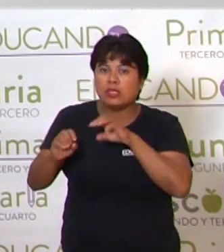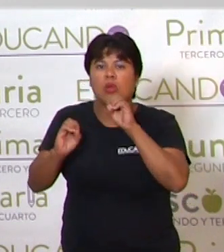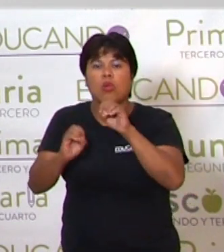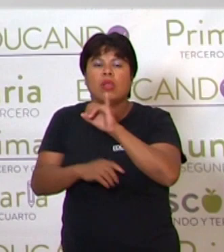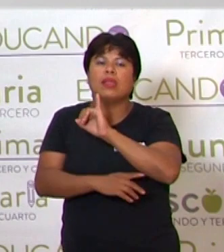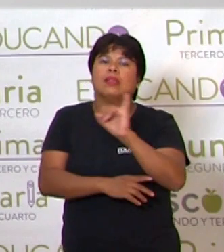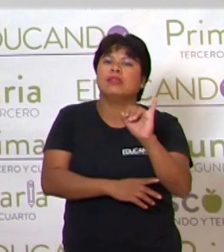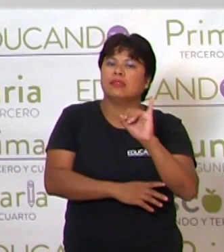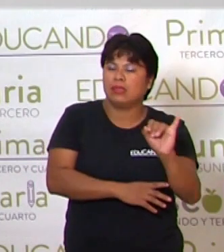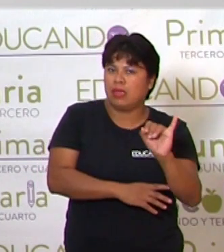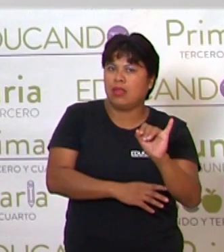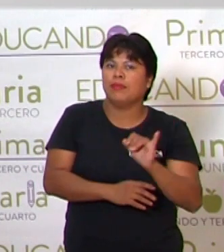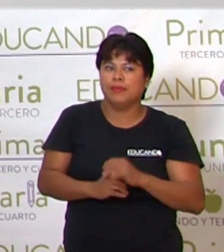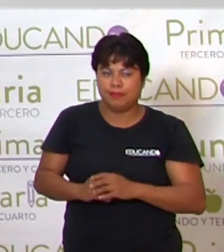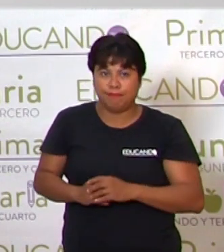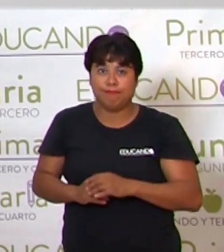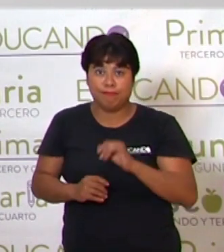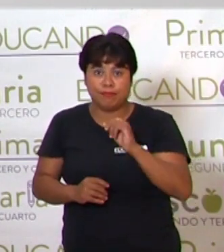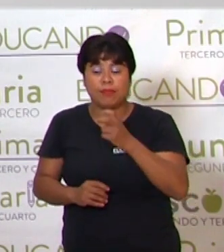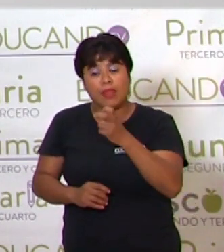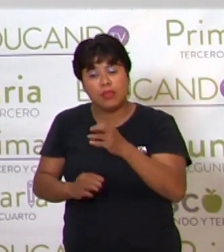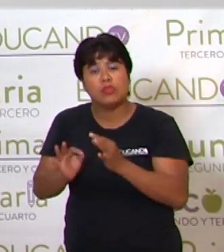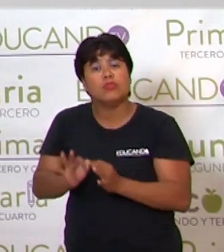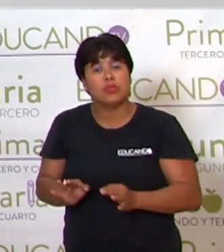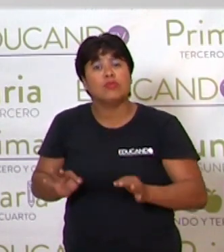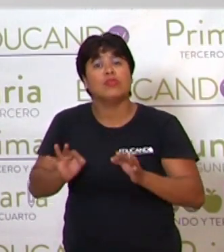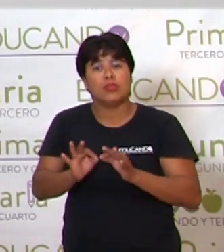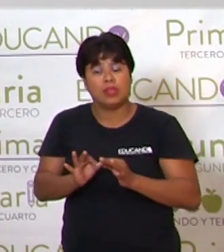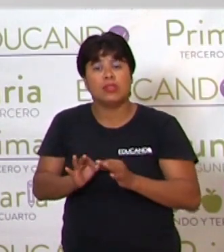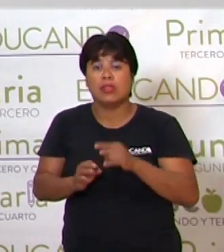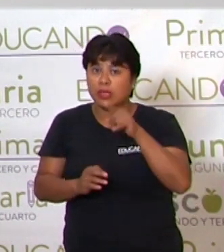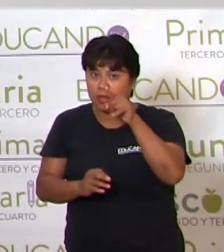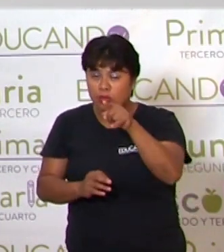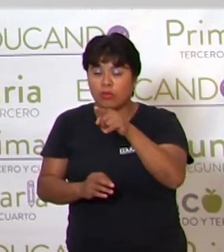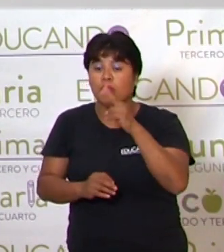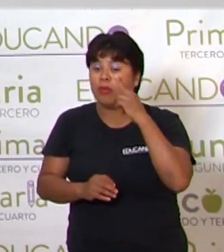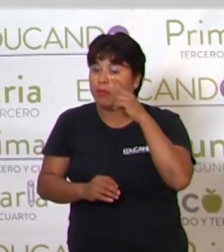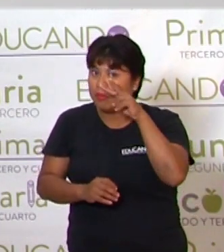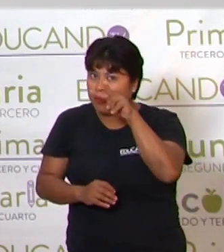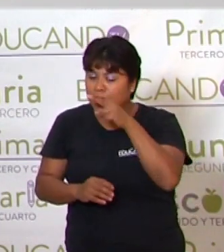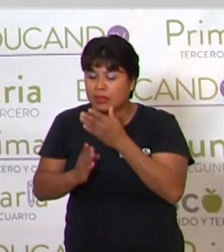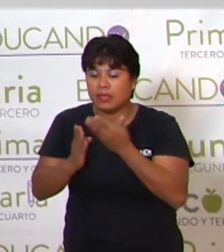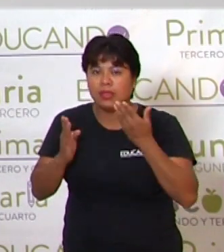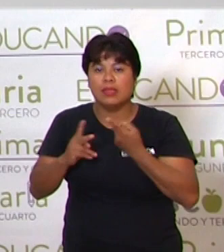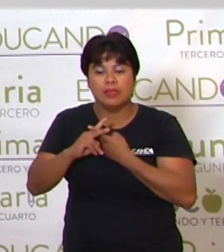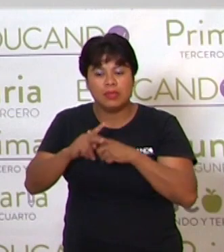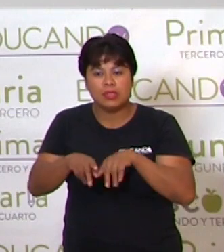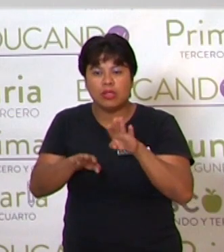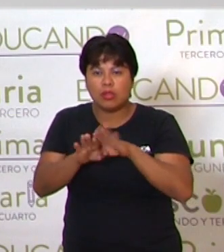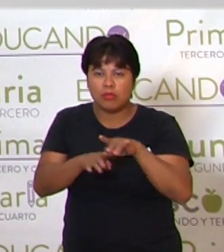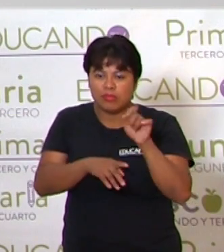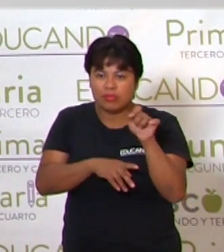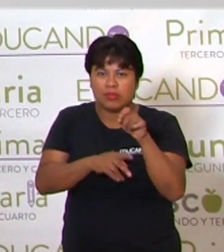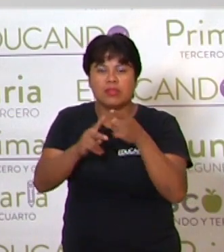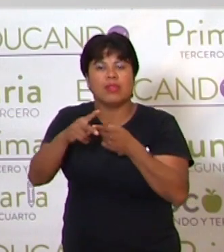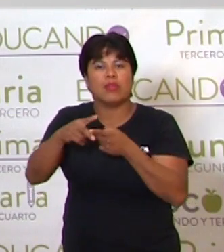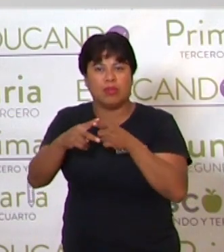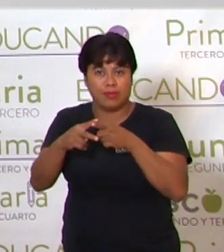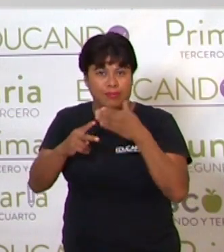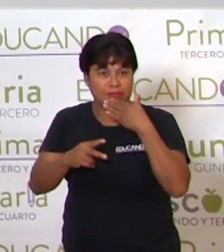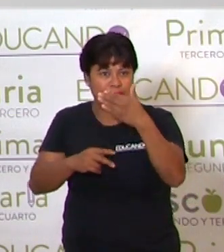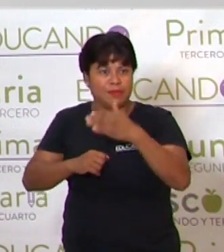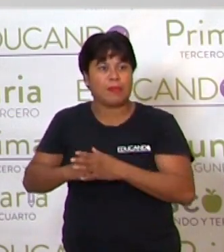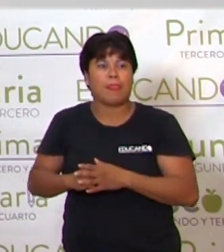va hacia el lado izquierdo. Y eso es muy importante que tú veas antes de marcar un ángulo. Pues